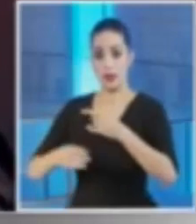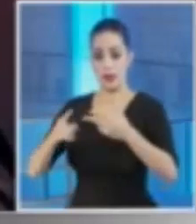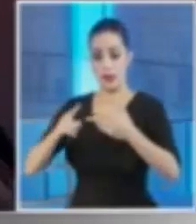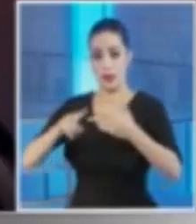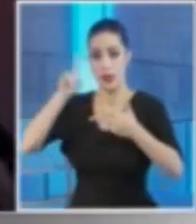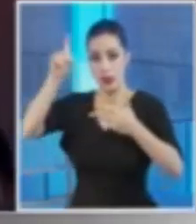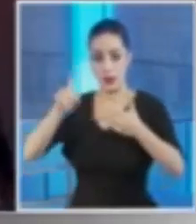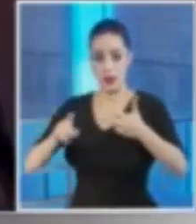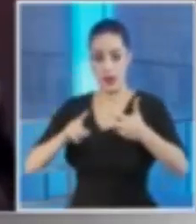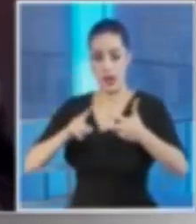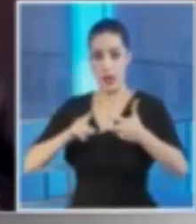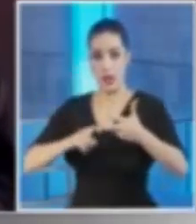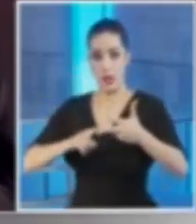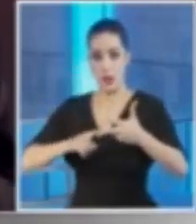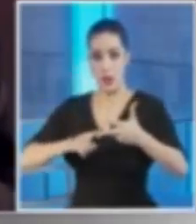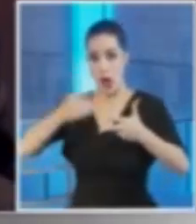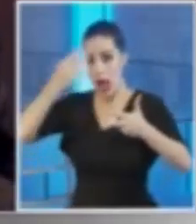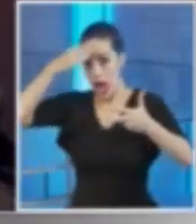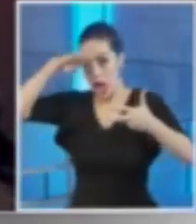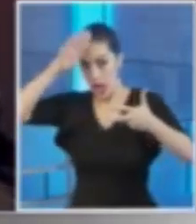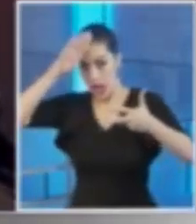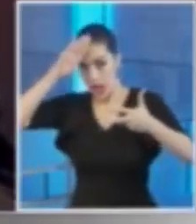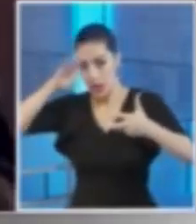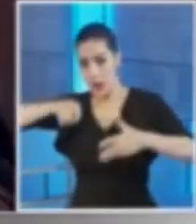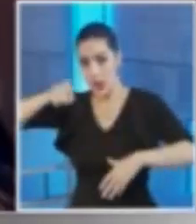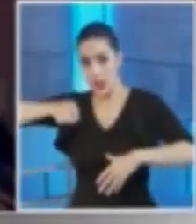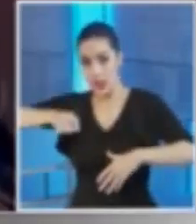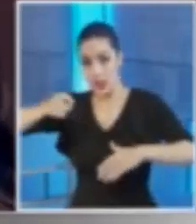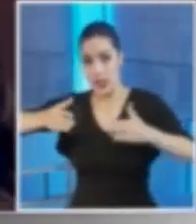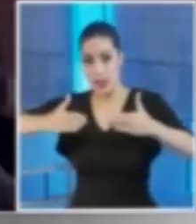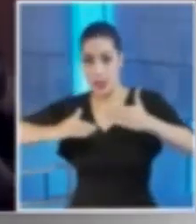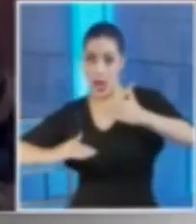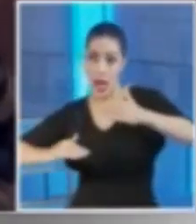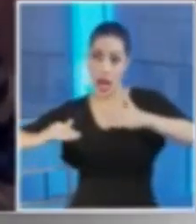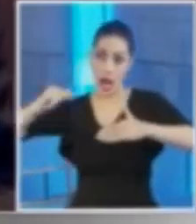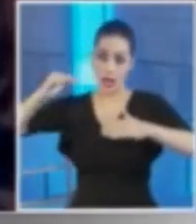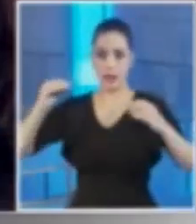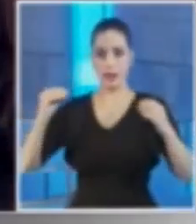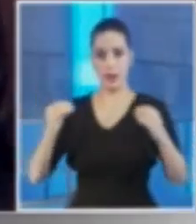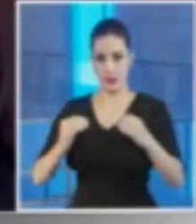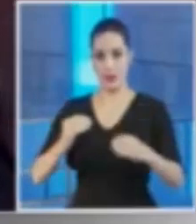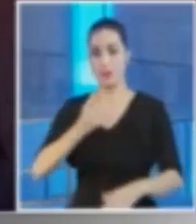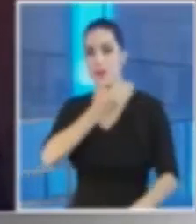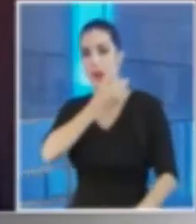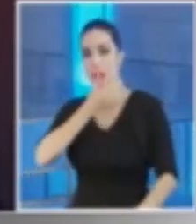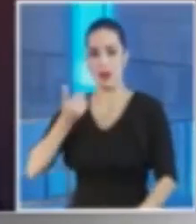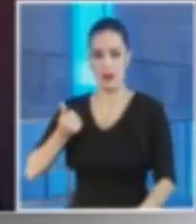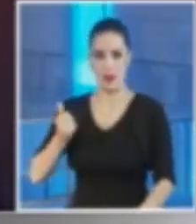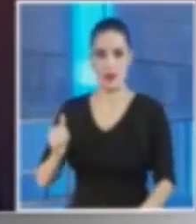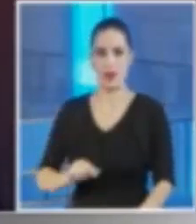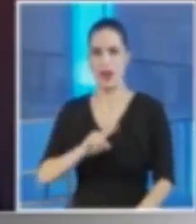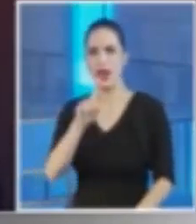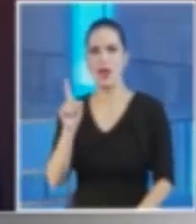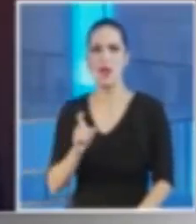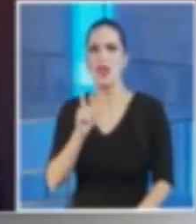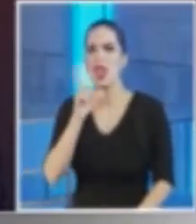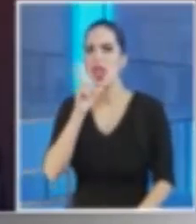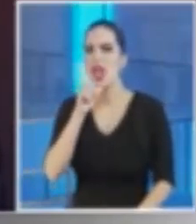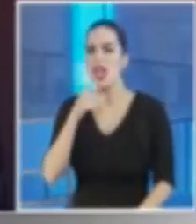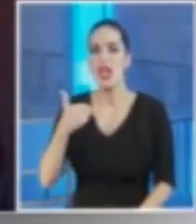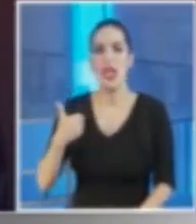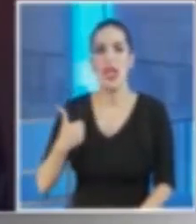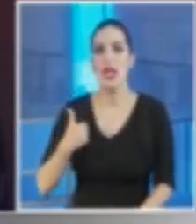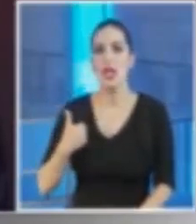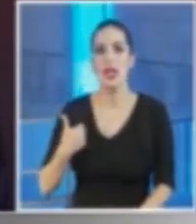agro y la necesidad de que Panamá crezca más y mejor. La pregunta es, ¿quién tiene